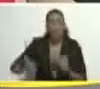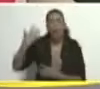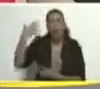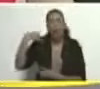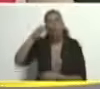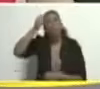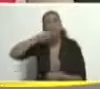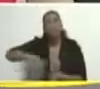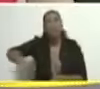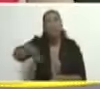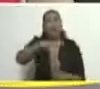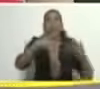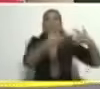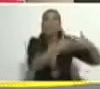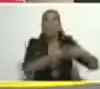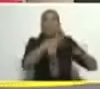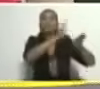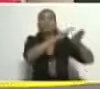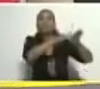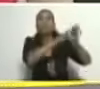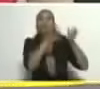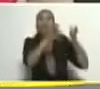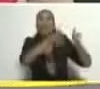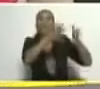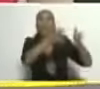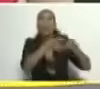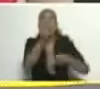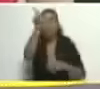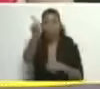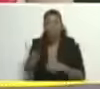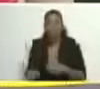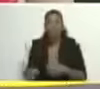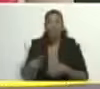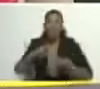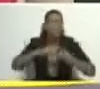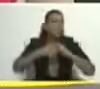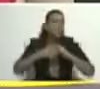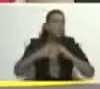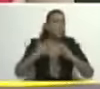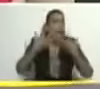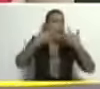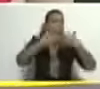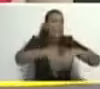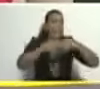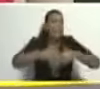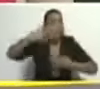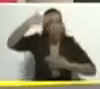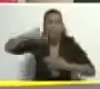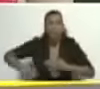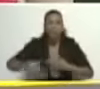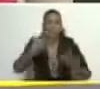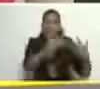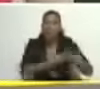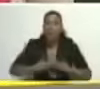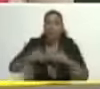al mundo y a los estadounidenses que el complejo industrial militar de Estados